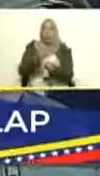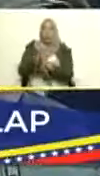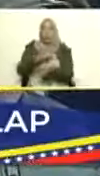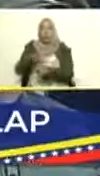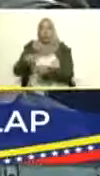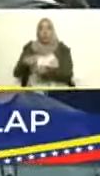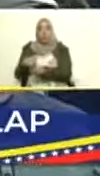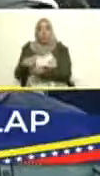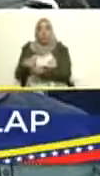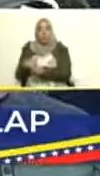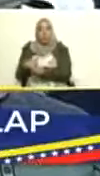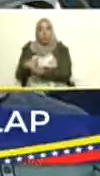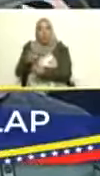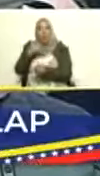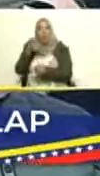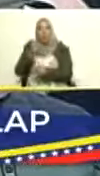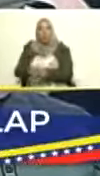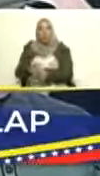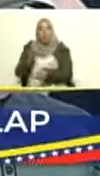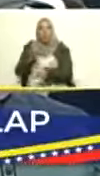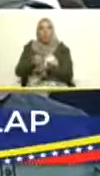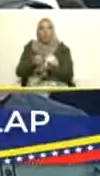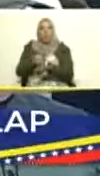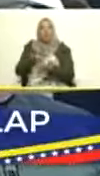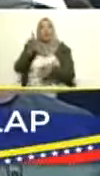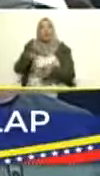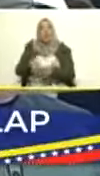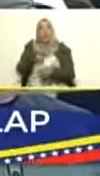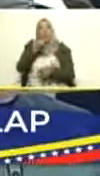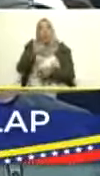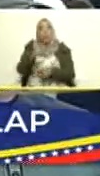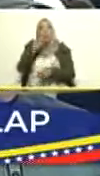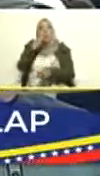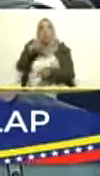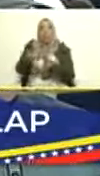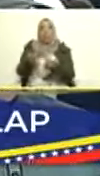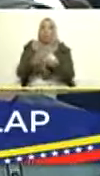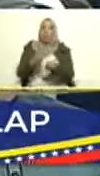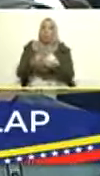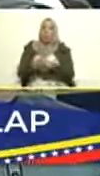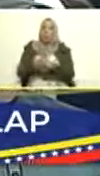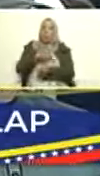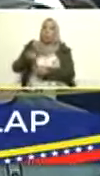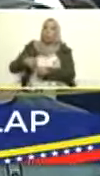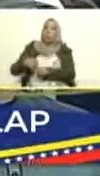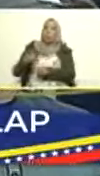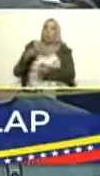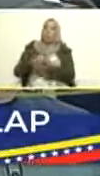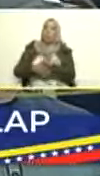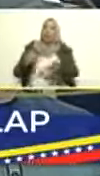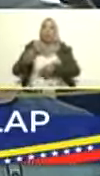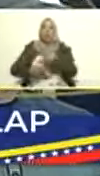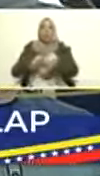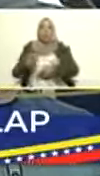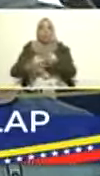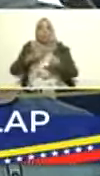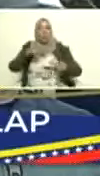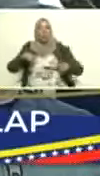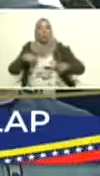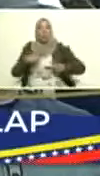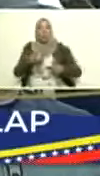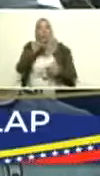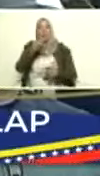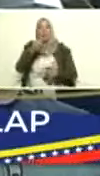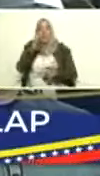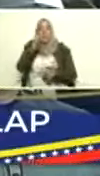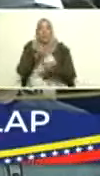nosotros somos verdaderamente patriotas, pero también humanistas, como lo es nuestro modelo revolucionario. Nosotros somos